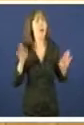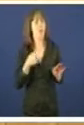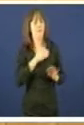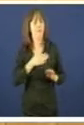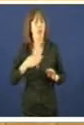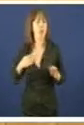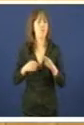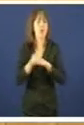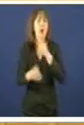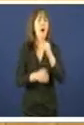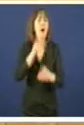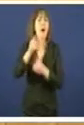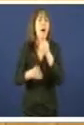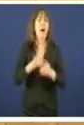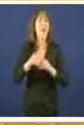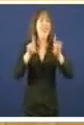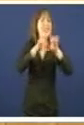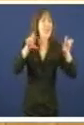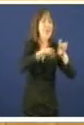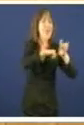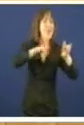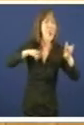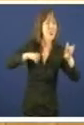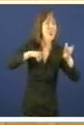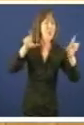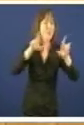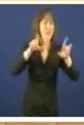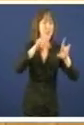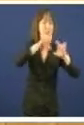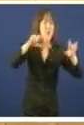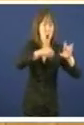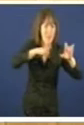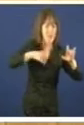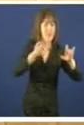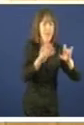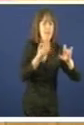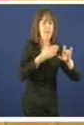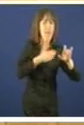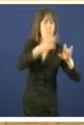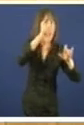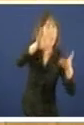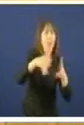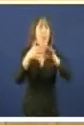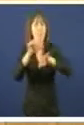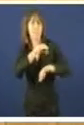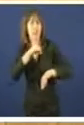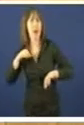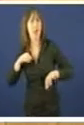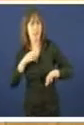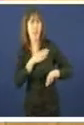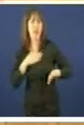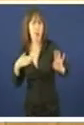privatización das televisións autonómicas. Está publicado, pode consultalo, quen queira, creo que tamén hoxe os medios